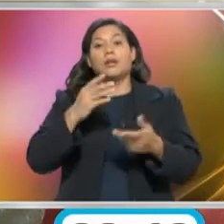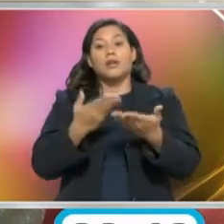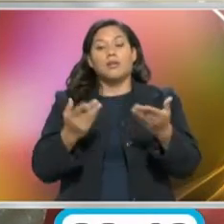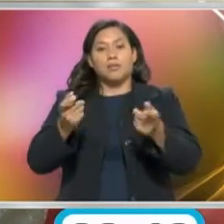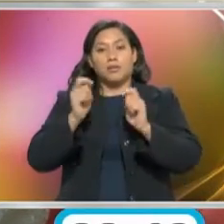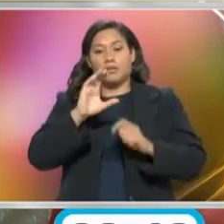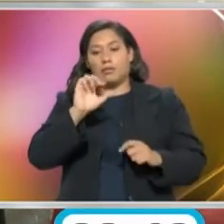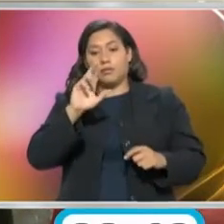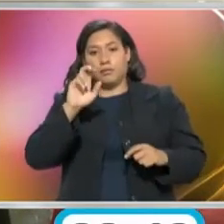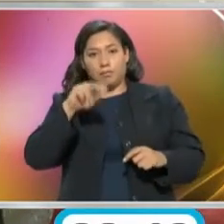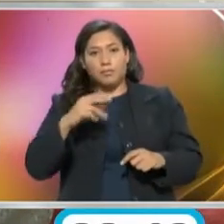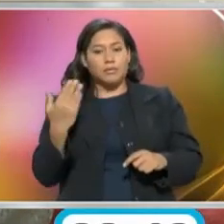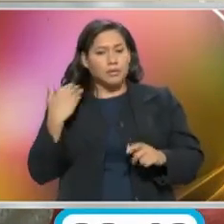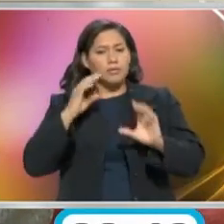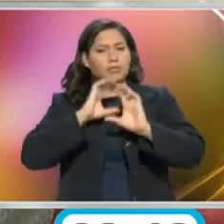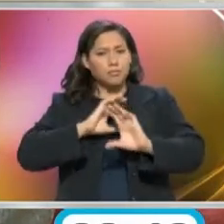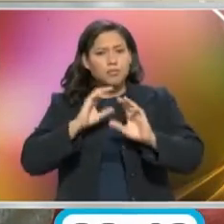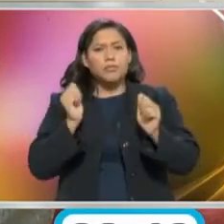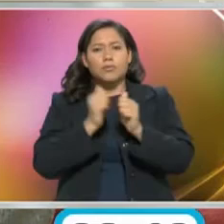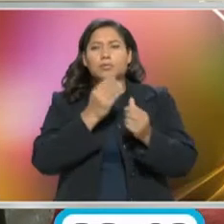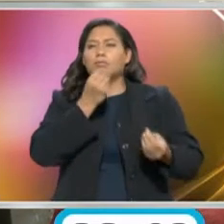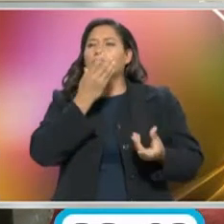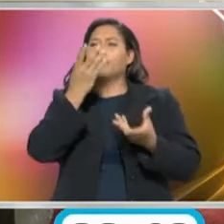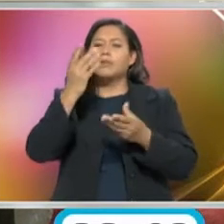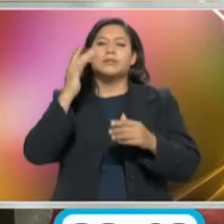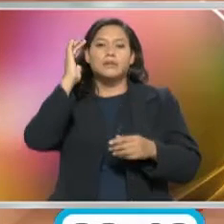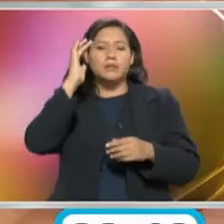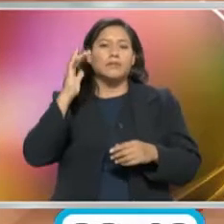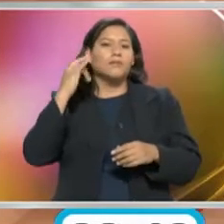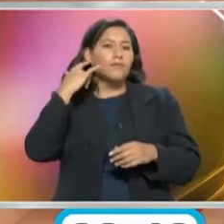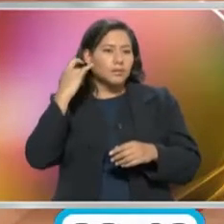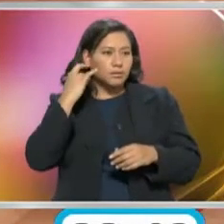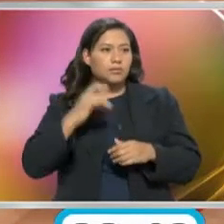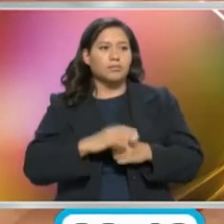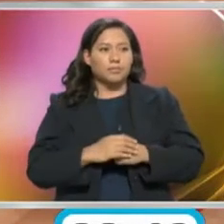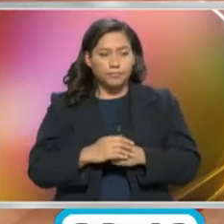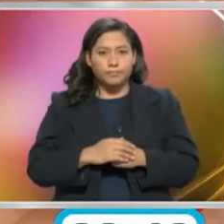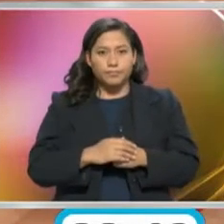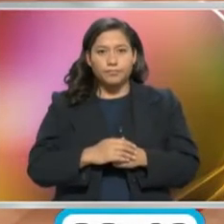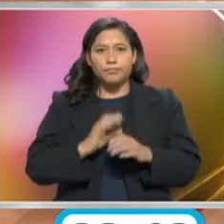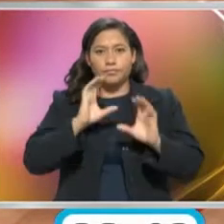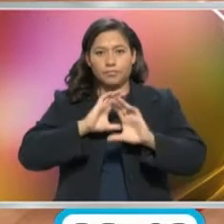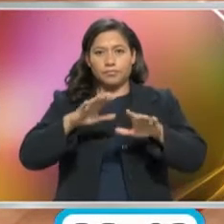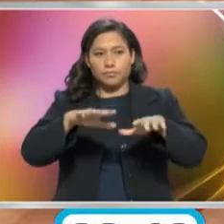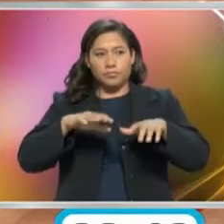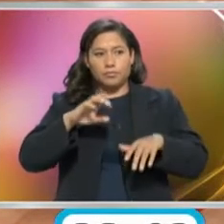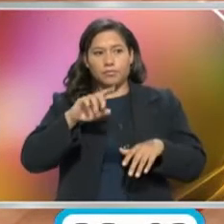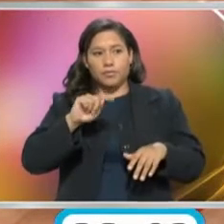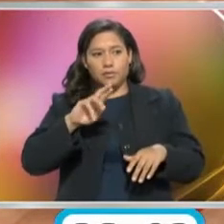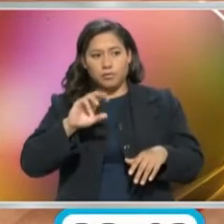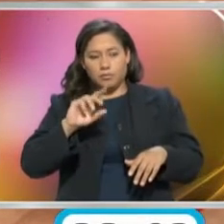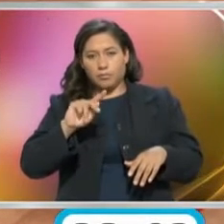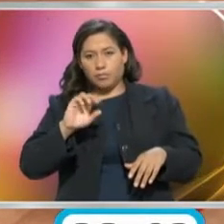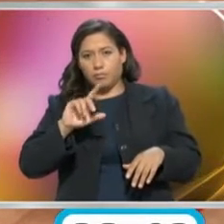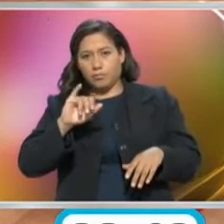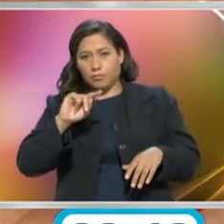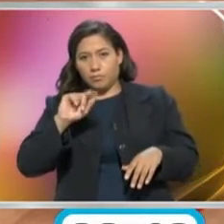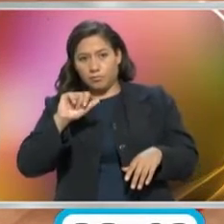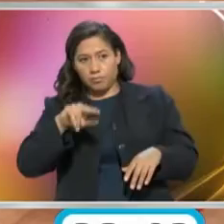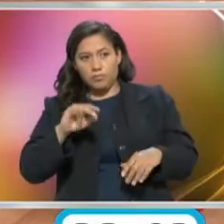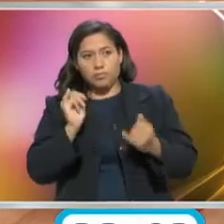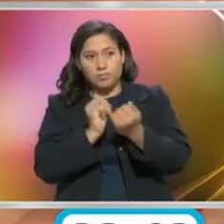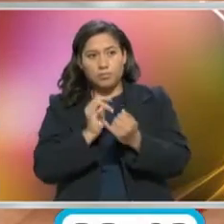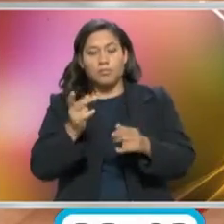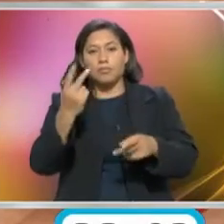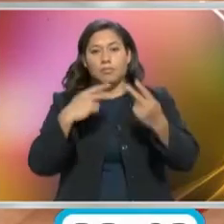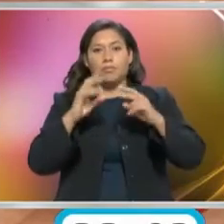he cantado últimamente con la ópera de San Francisco. Sí, que cantó en el Metropolitan Opera House de Nueva York, el Barbero de Sevilla, y